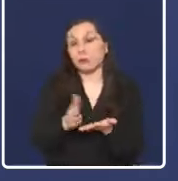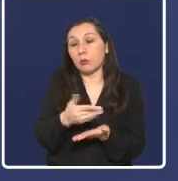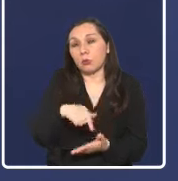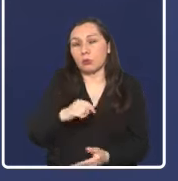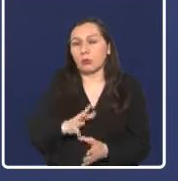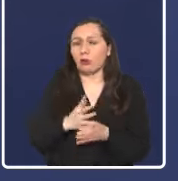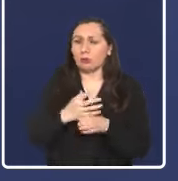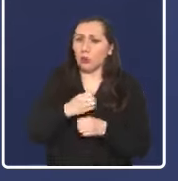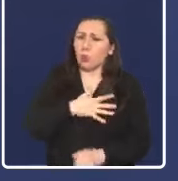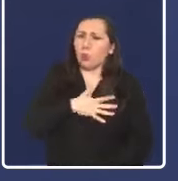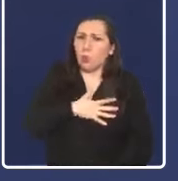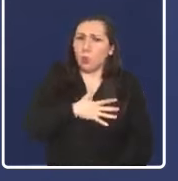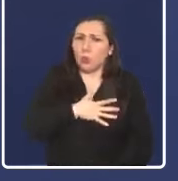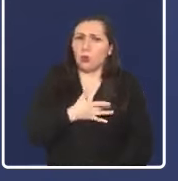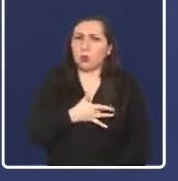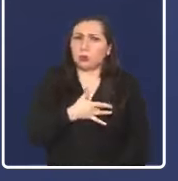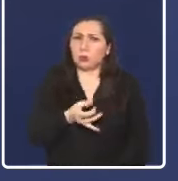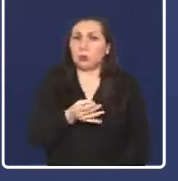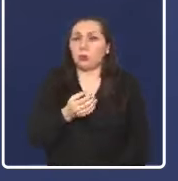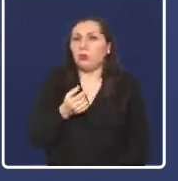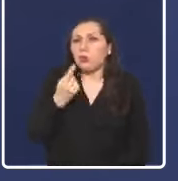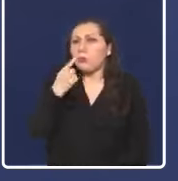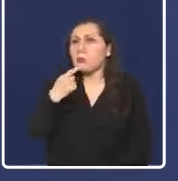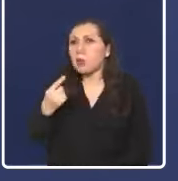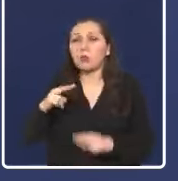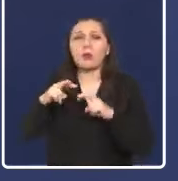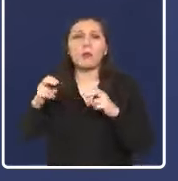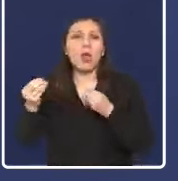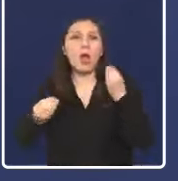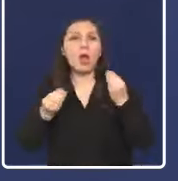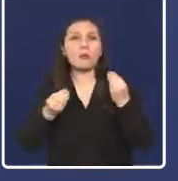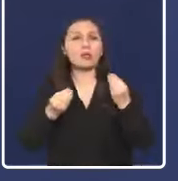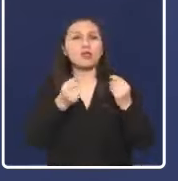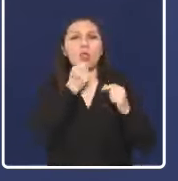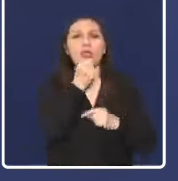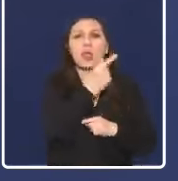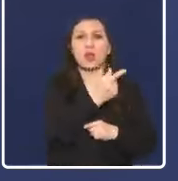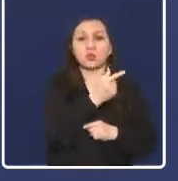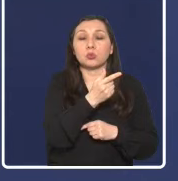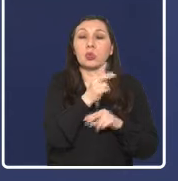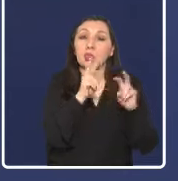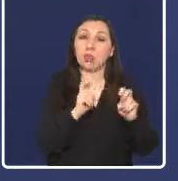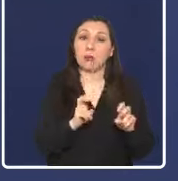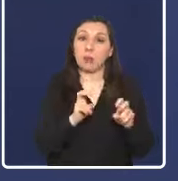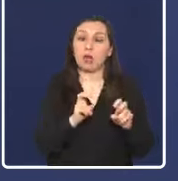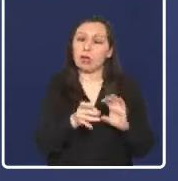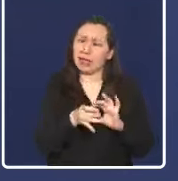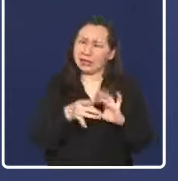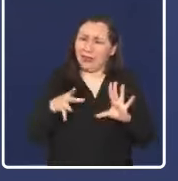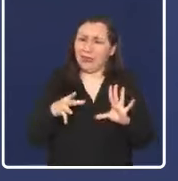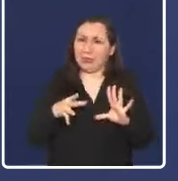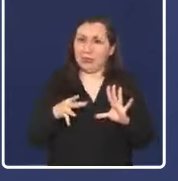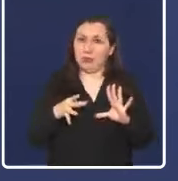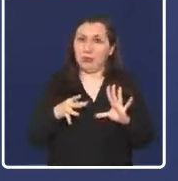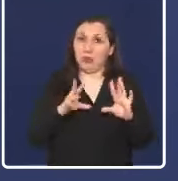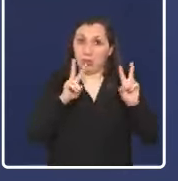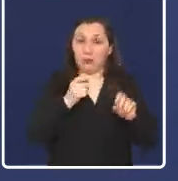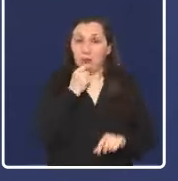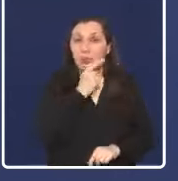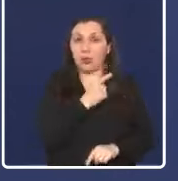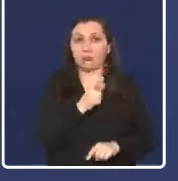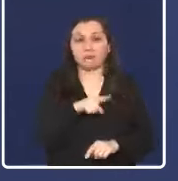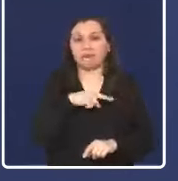también me conmocionó. Tratamos de averiguar el carácter de la denuncia. El carácter de la denuncia era gravísimo. Nos pareció